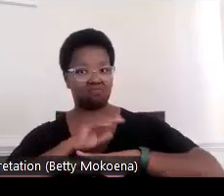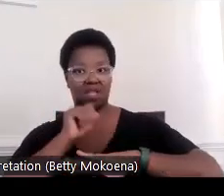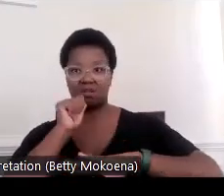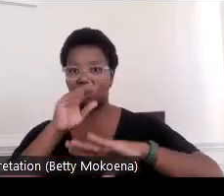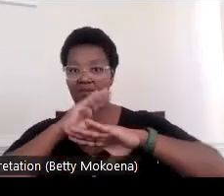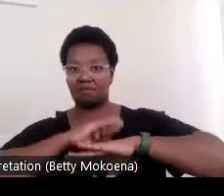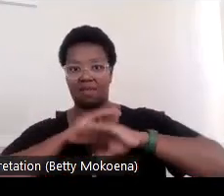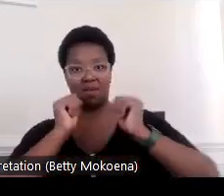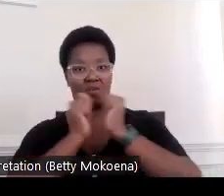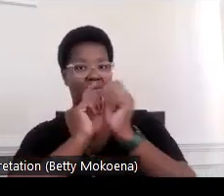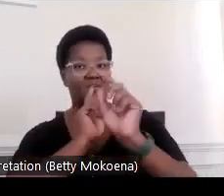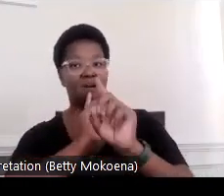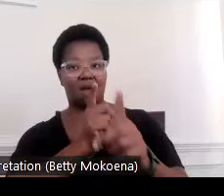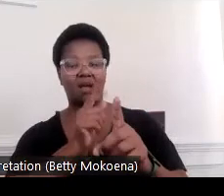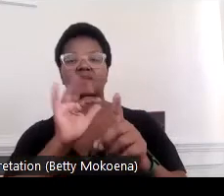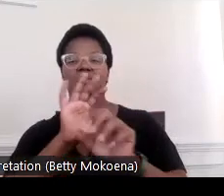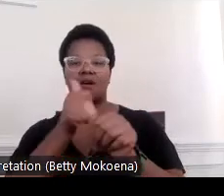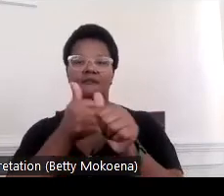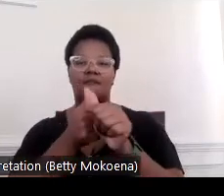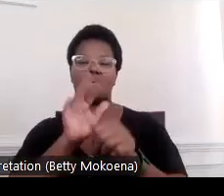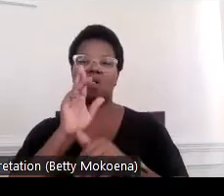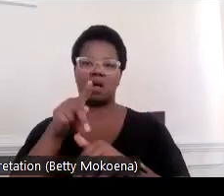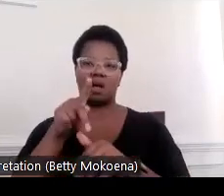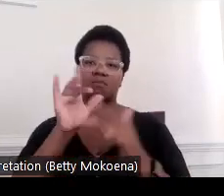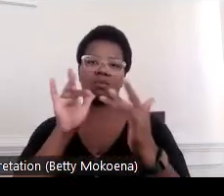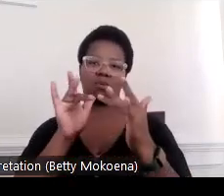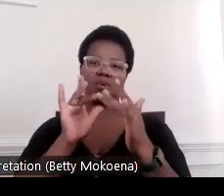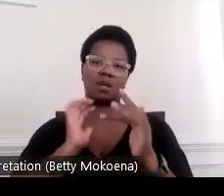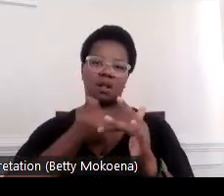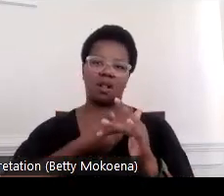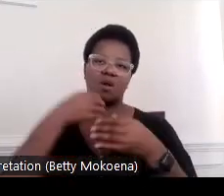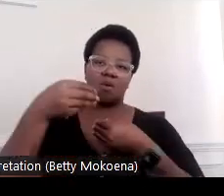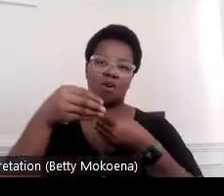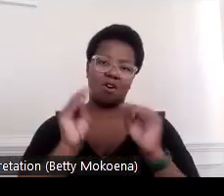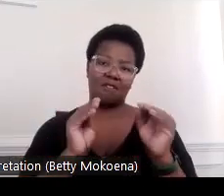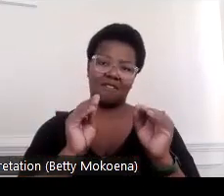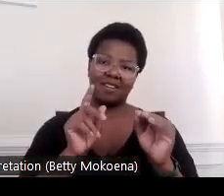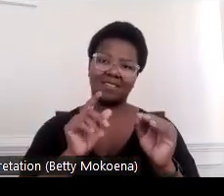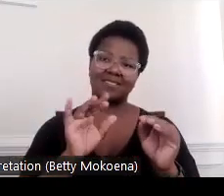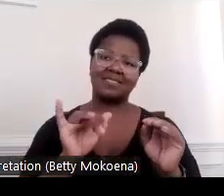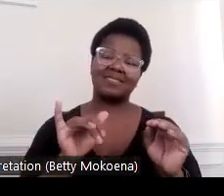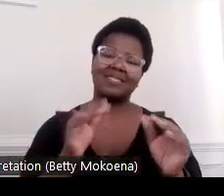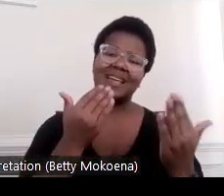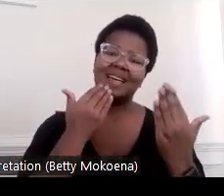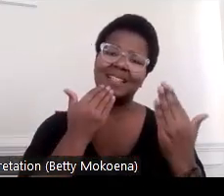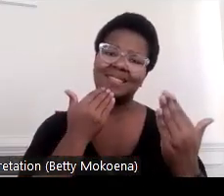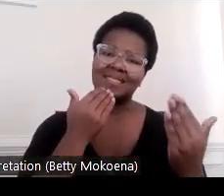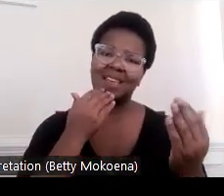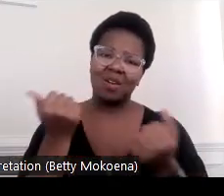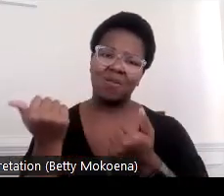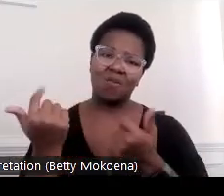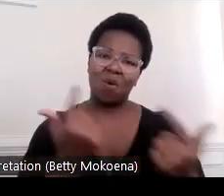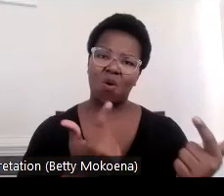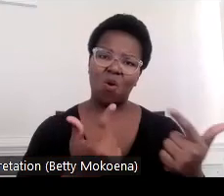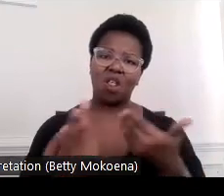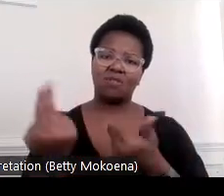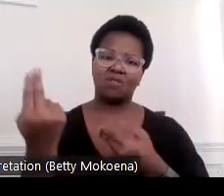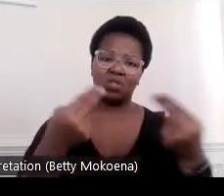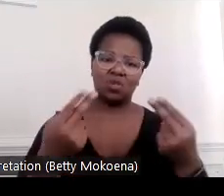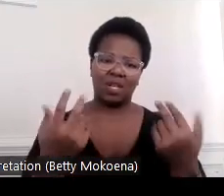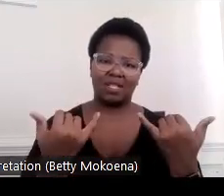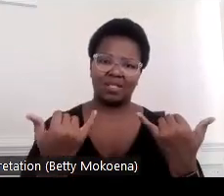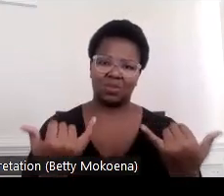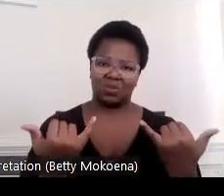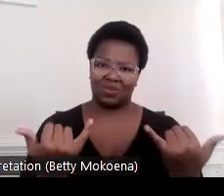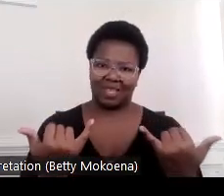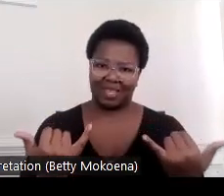deseaba saber Entonces por favor de seguimiento le daremos nuestro contacto para la oficina Muchísimas gracias a todos ustedes